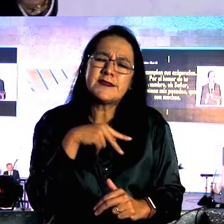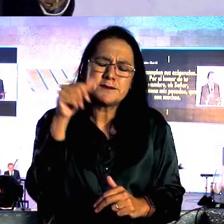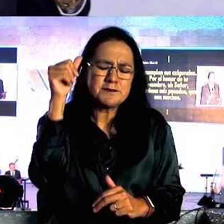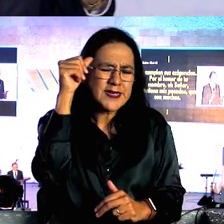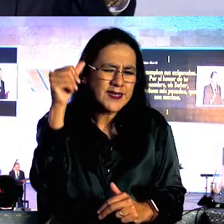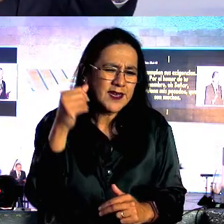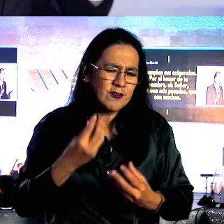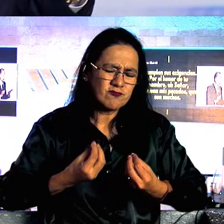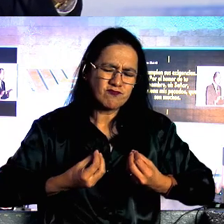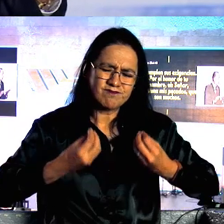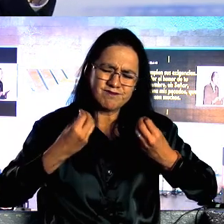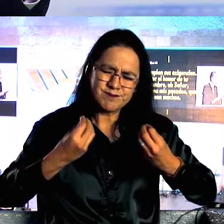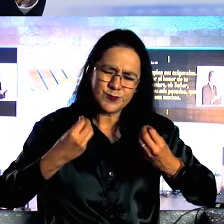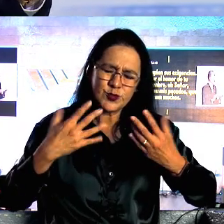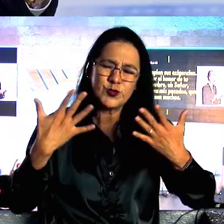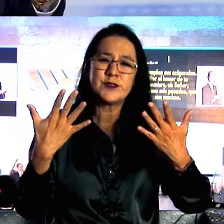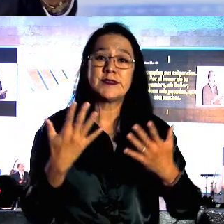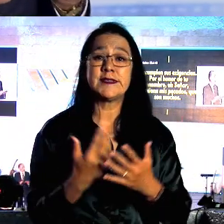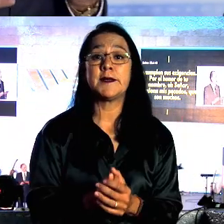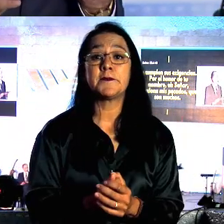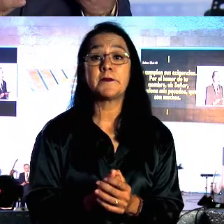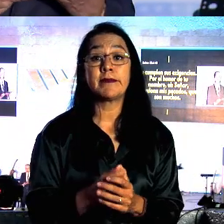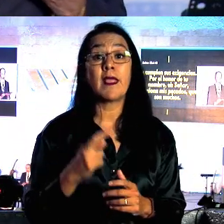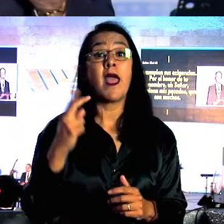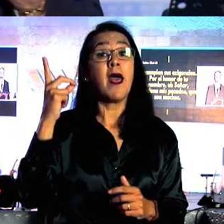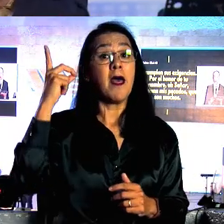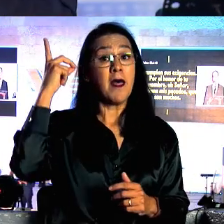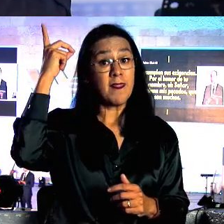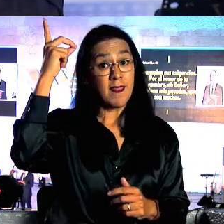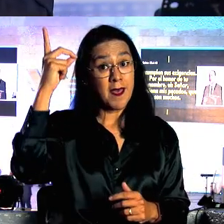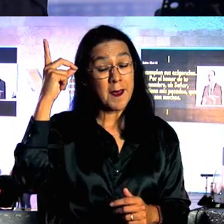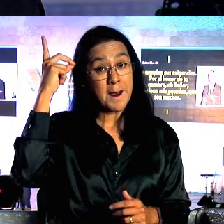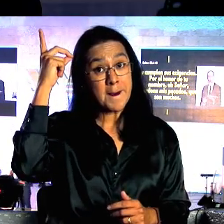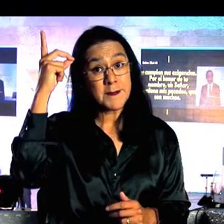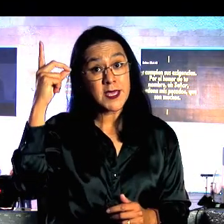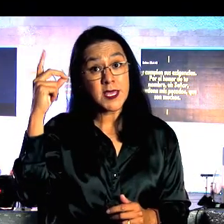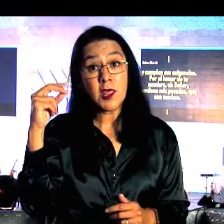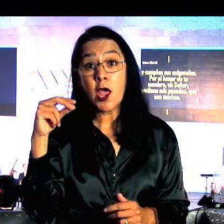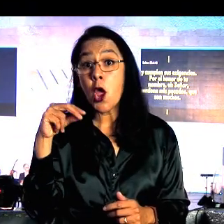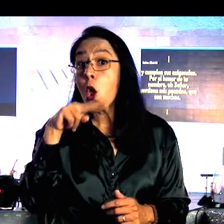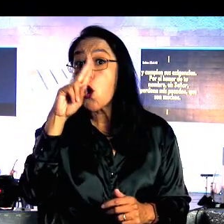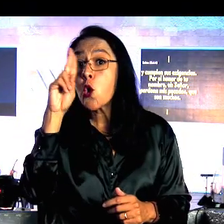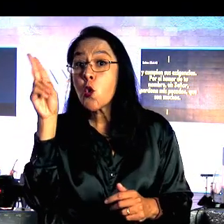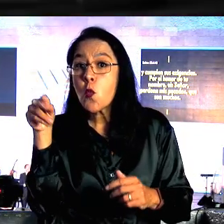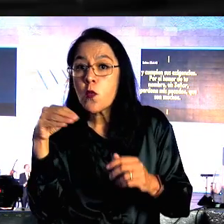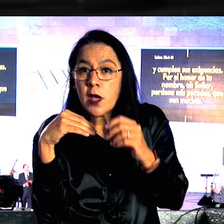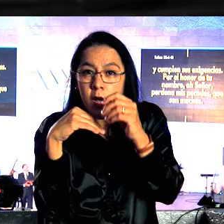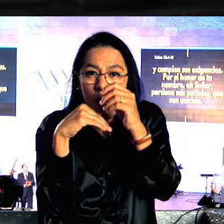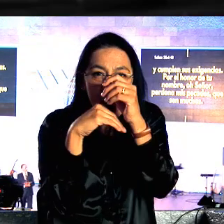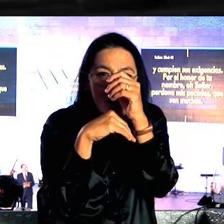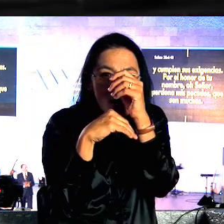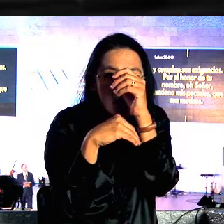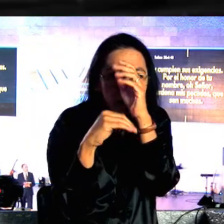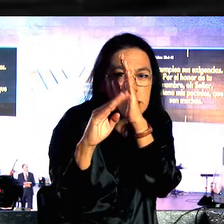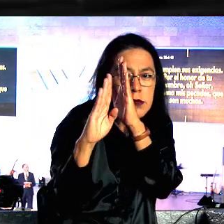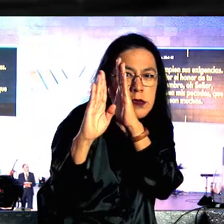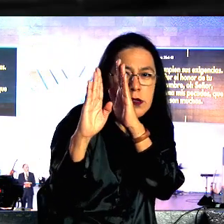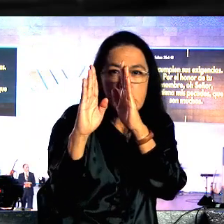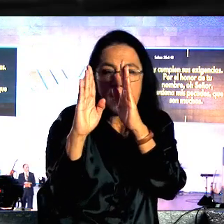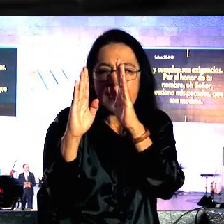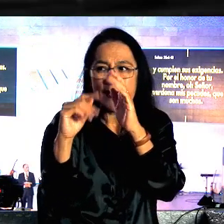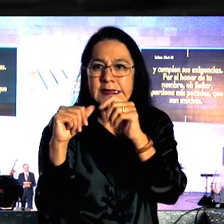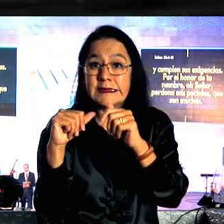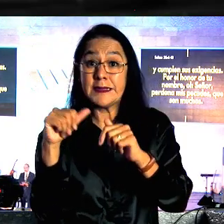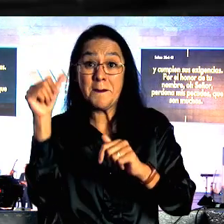mira si algo David tiene y hay que reconocerles que nunca ocultó la clase de sujeto que era delante de Dios